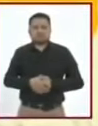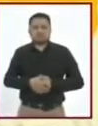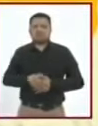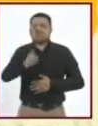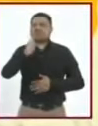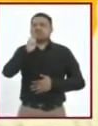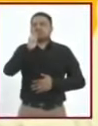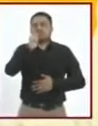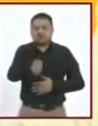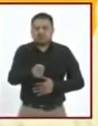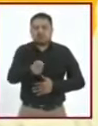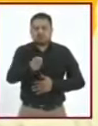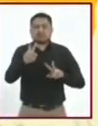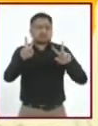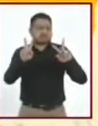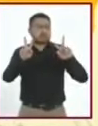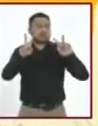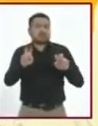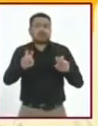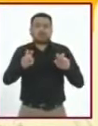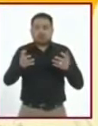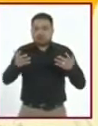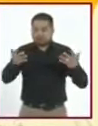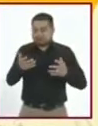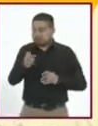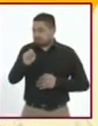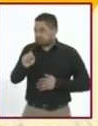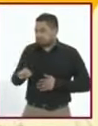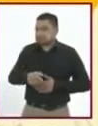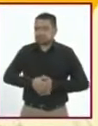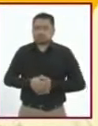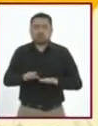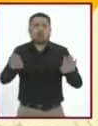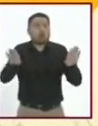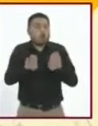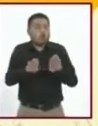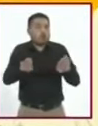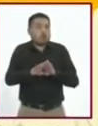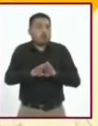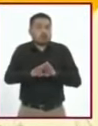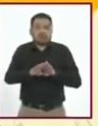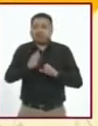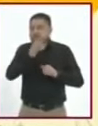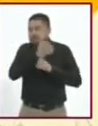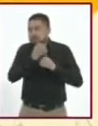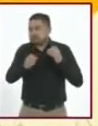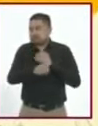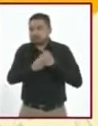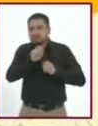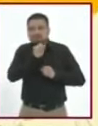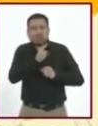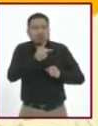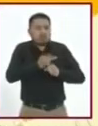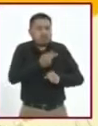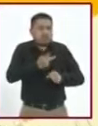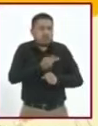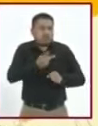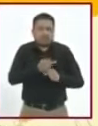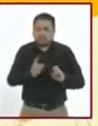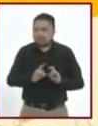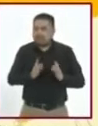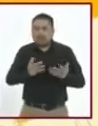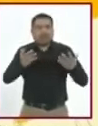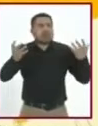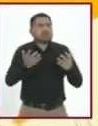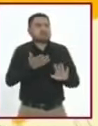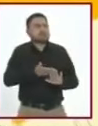¿qué? ¿Es el tema o el hecho en sí mismo? ¿Cómo? Son las circunstancias en que ocurren u ocurrieron los